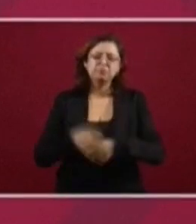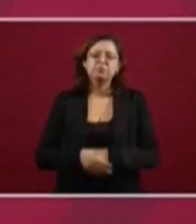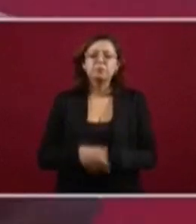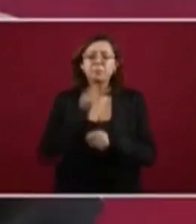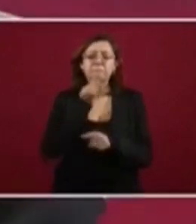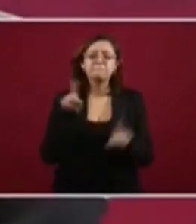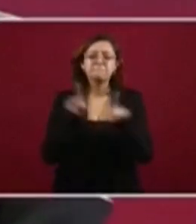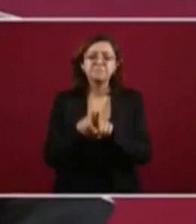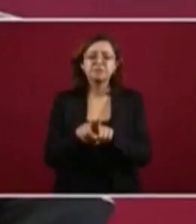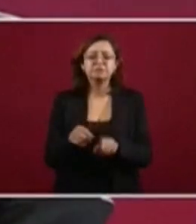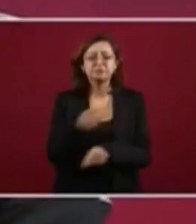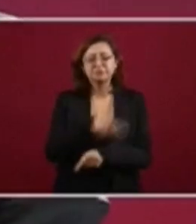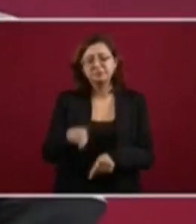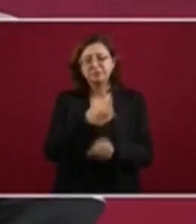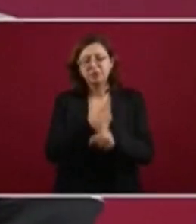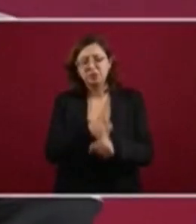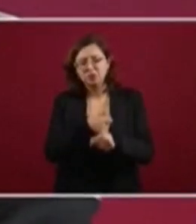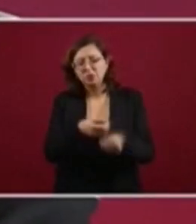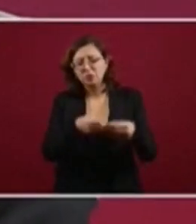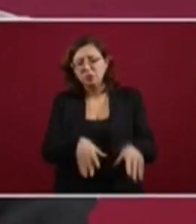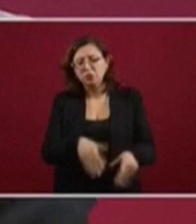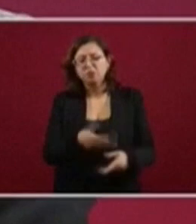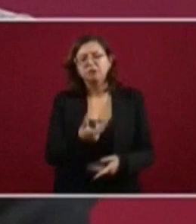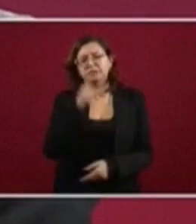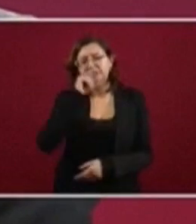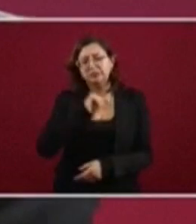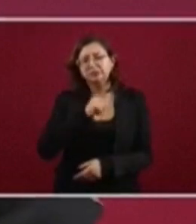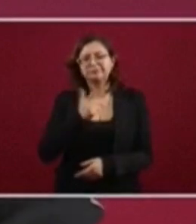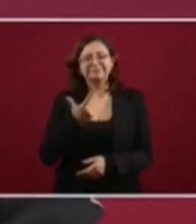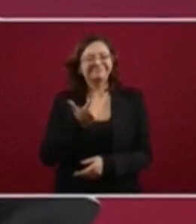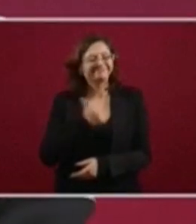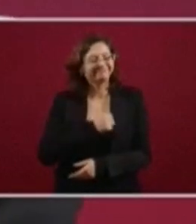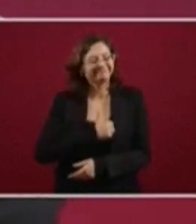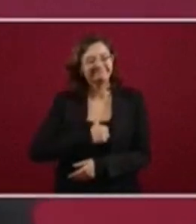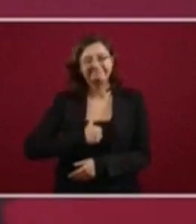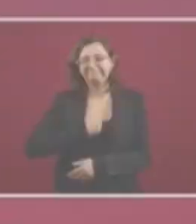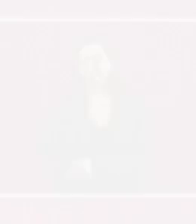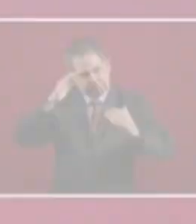los familiares de las víctimas es una desgracia